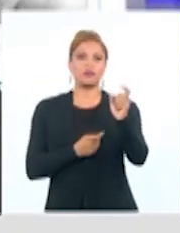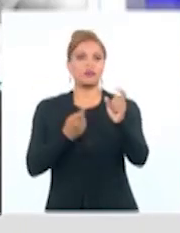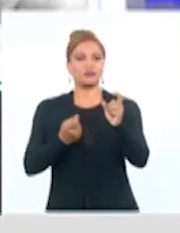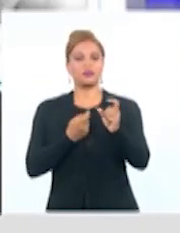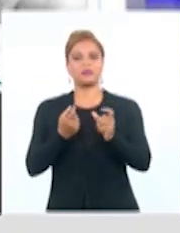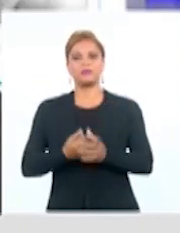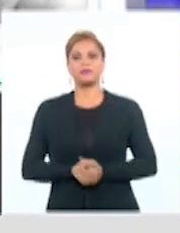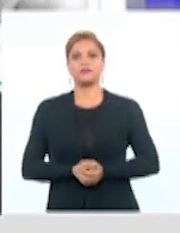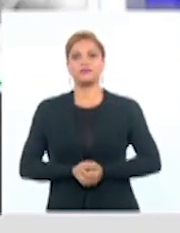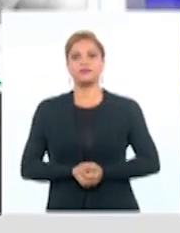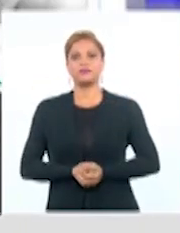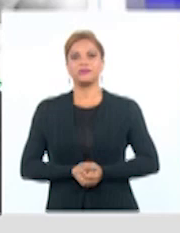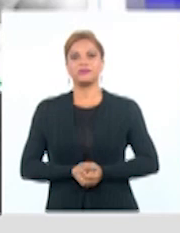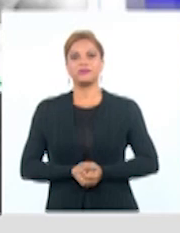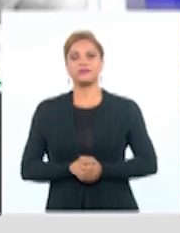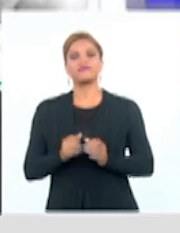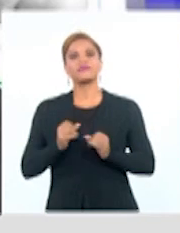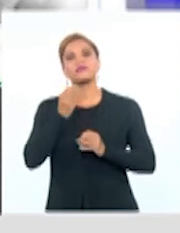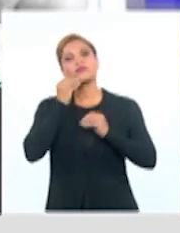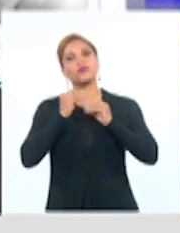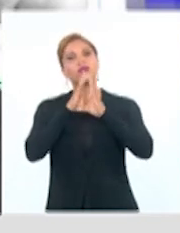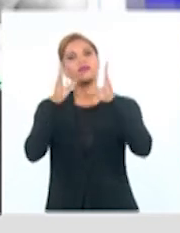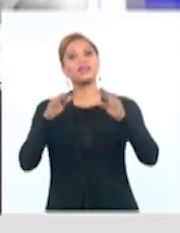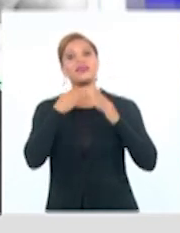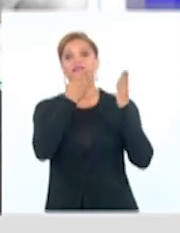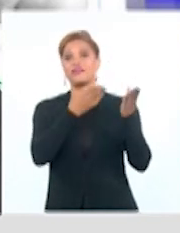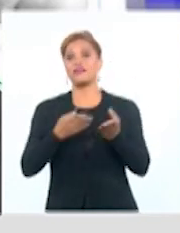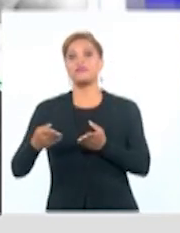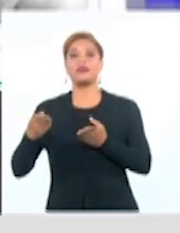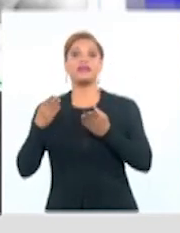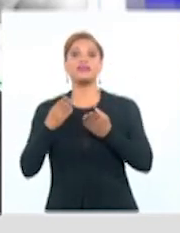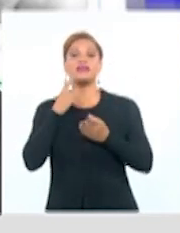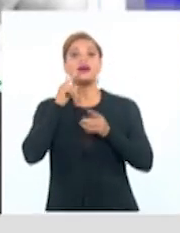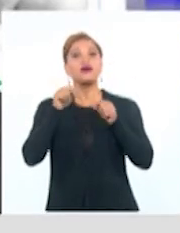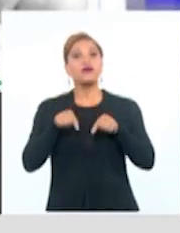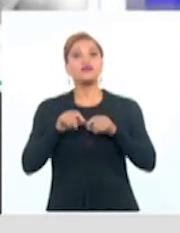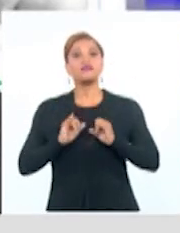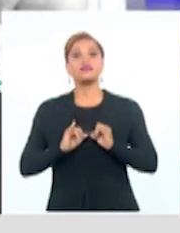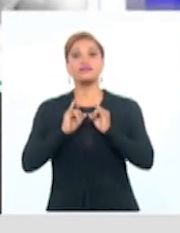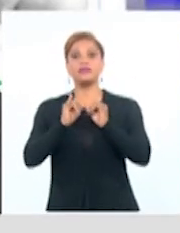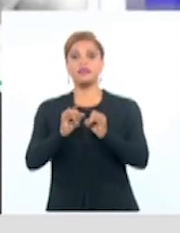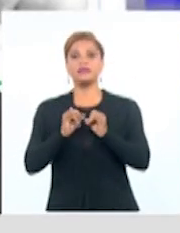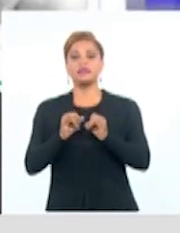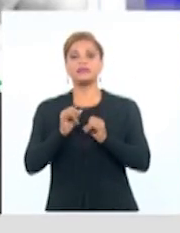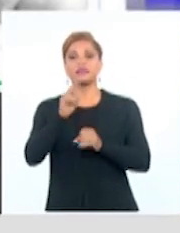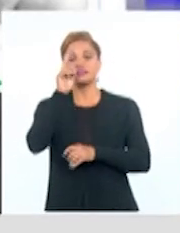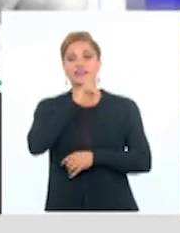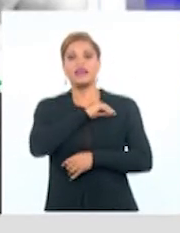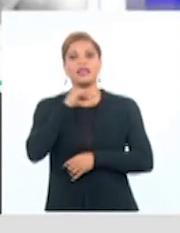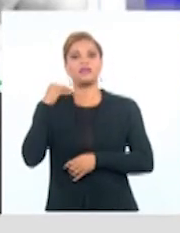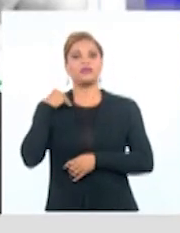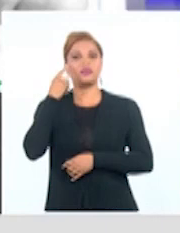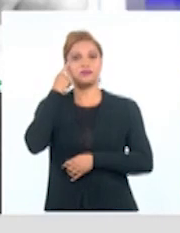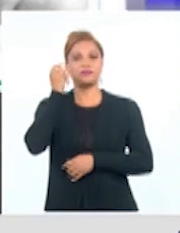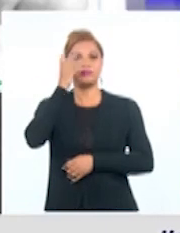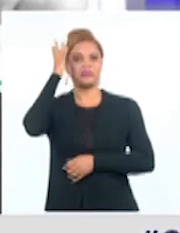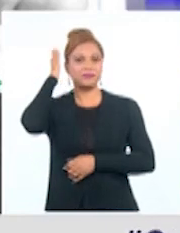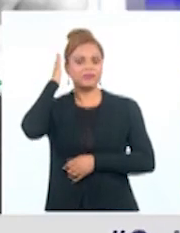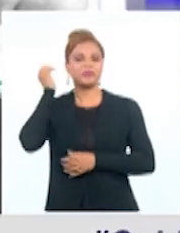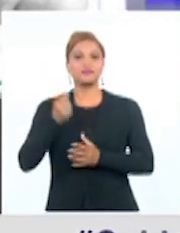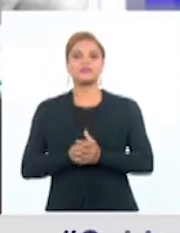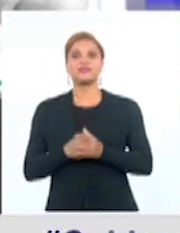planeta. Estoy dando los buenos días, la bienvenida a esta actualización informativa al doctor Francisco Durán García, director nacional